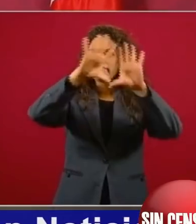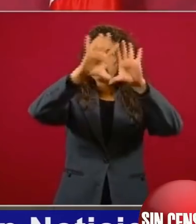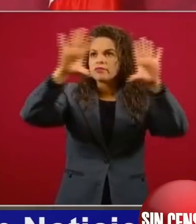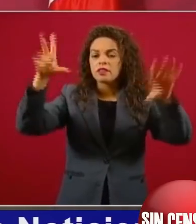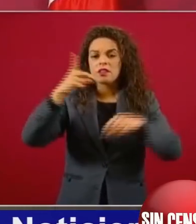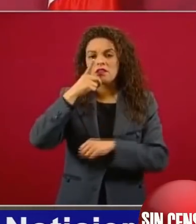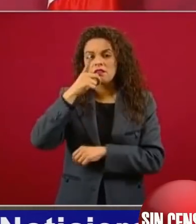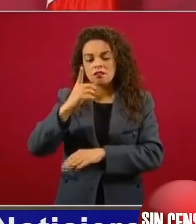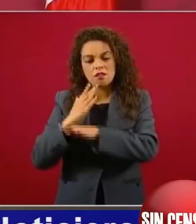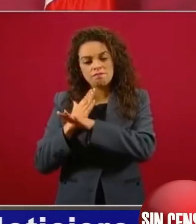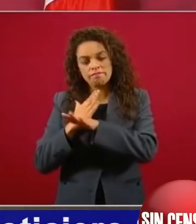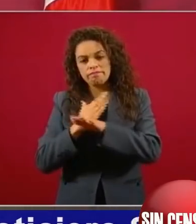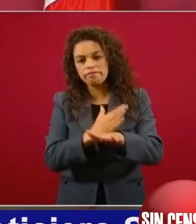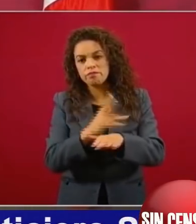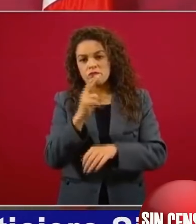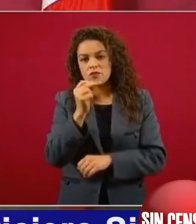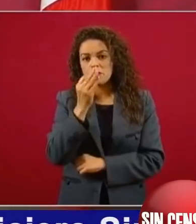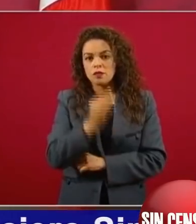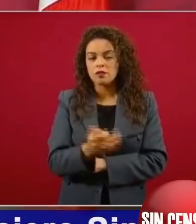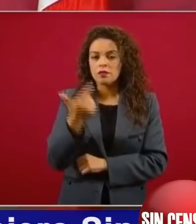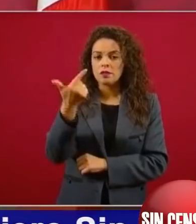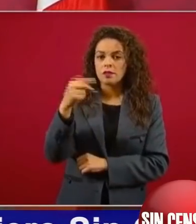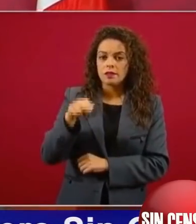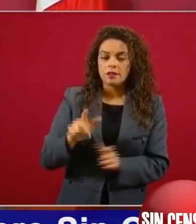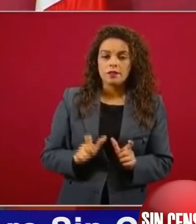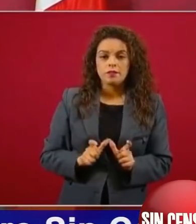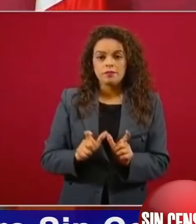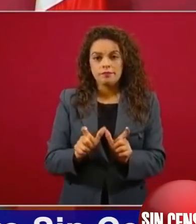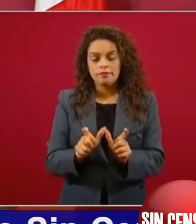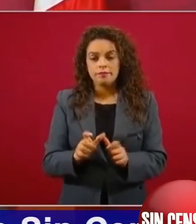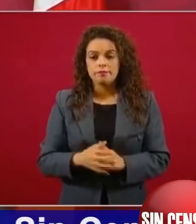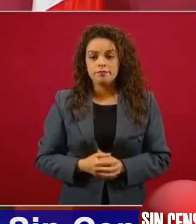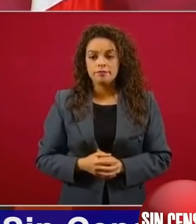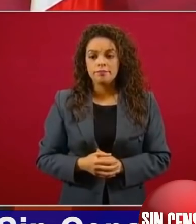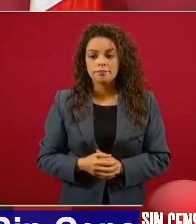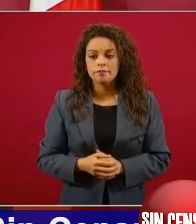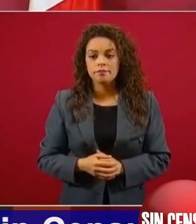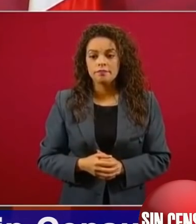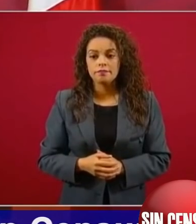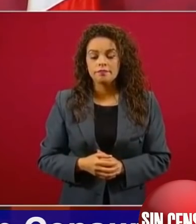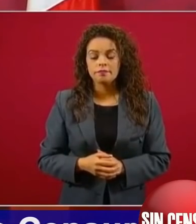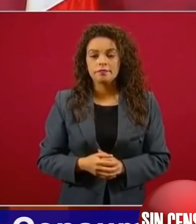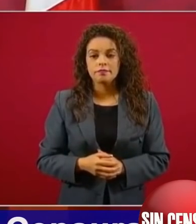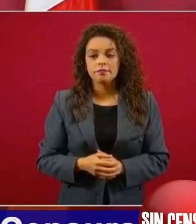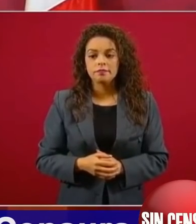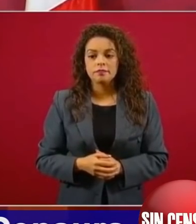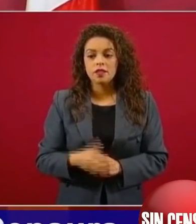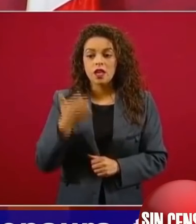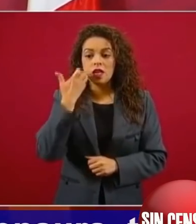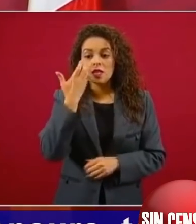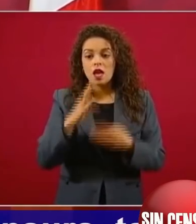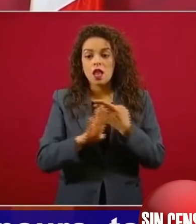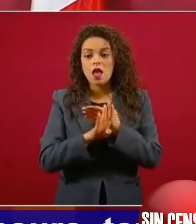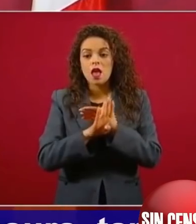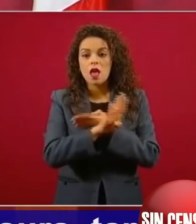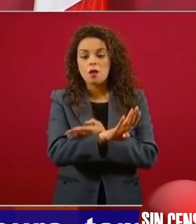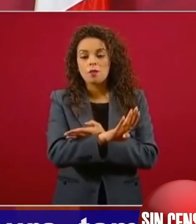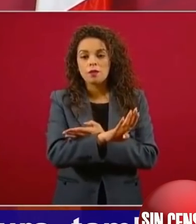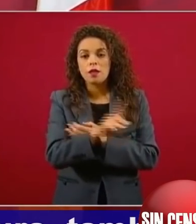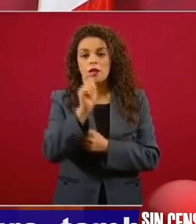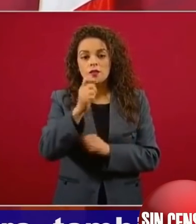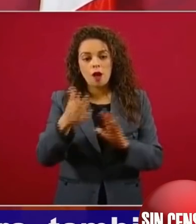rechazando a la Guardia Nacional y tratando de impedir que se construya un cuartel.